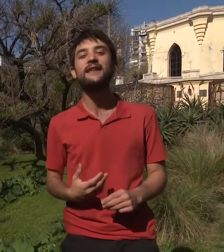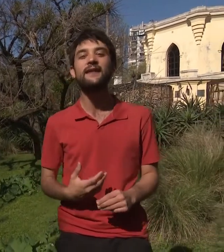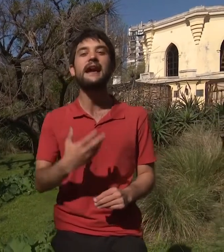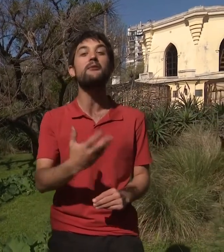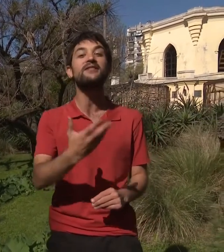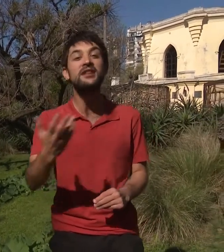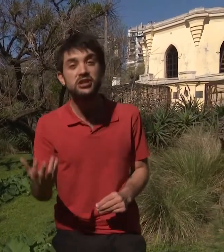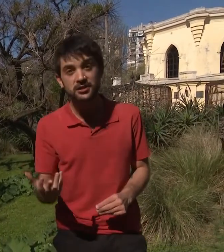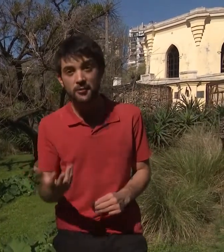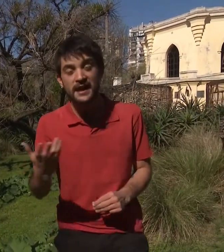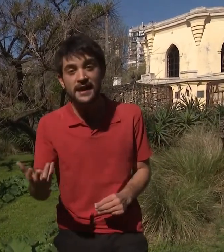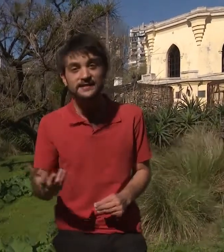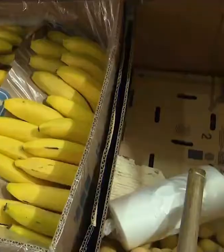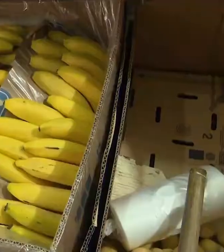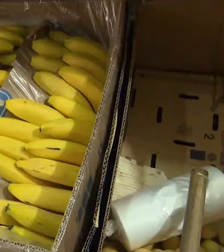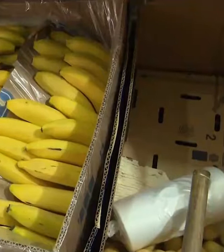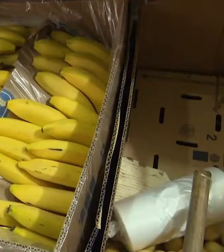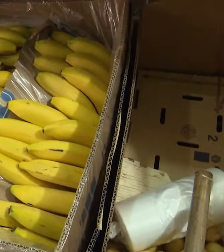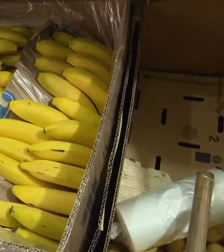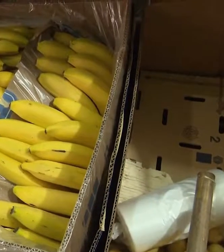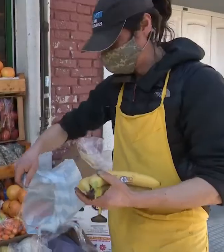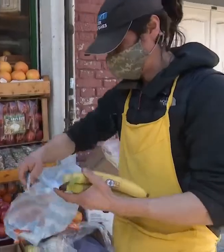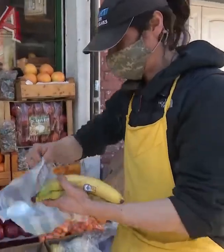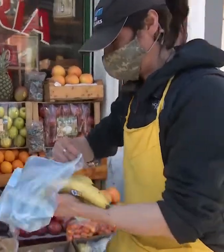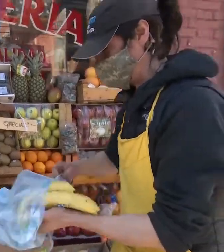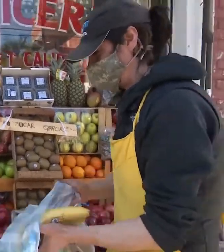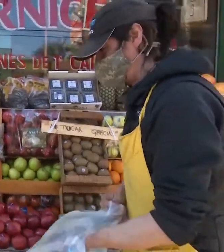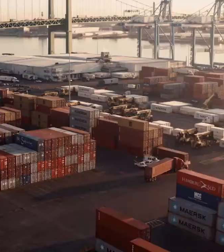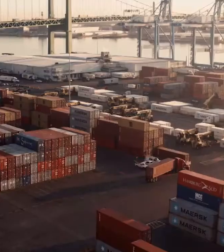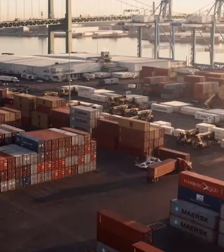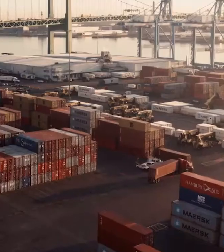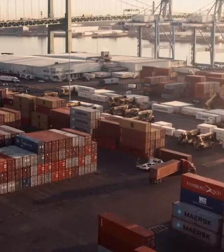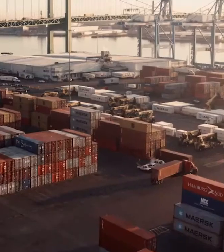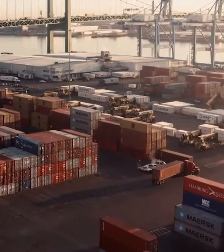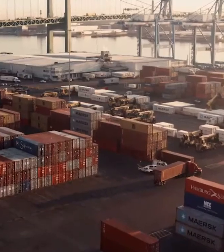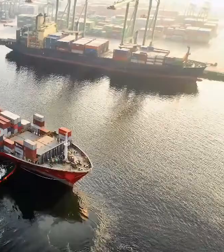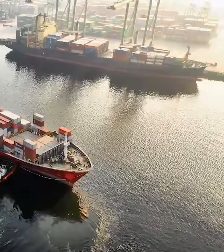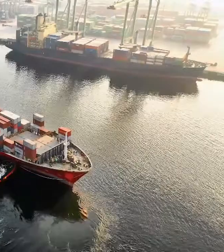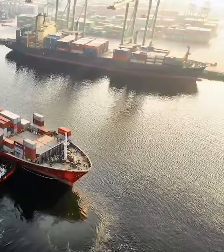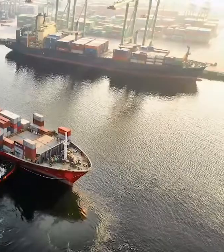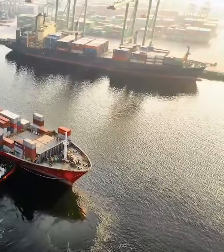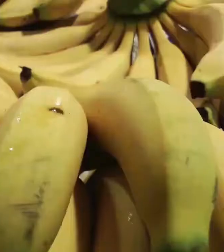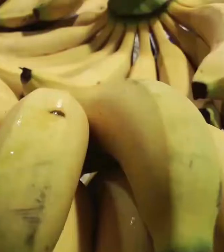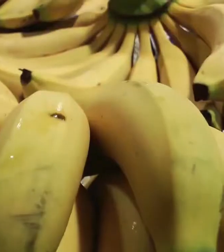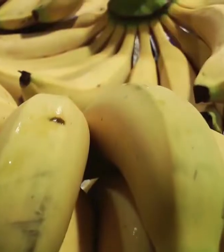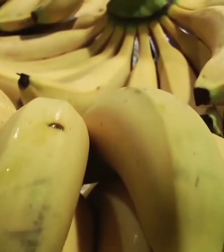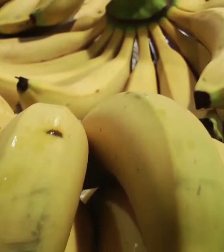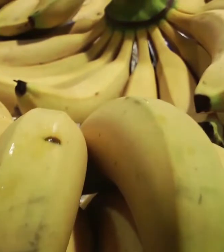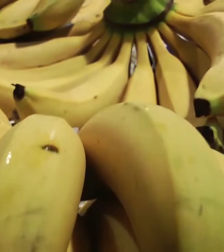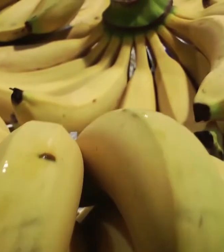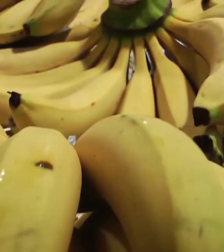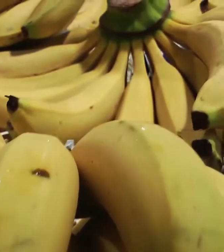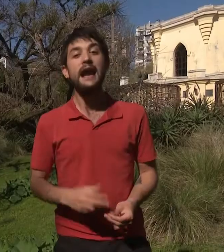la variedad Cavendish de bananas, que es la que comemos habitualmente. De hecho, el 99% de las exportaciones de banana son de